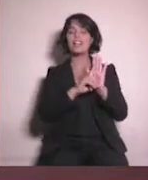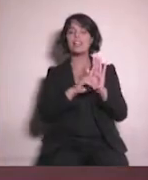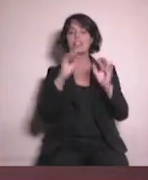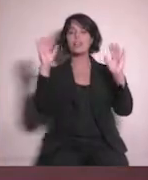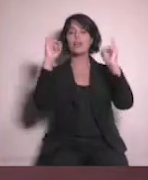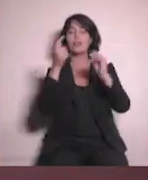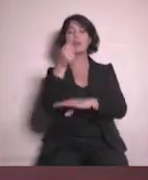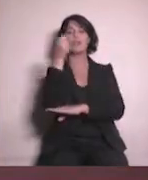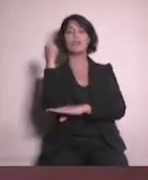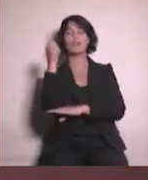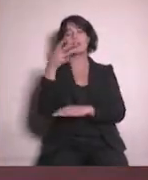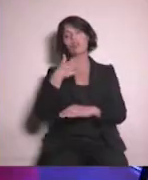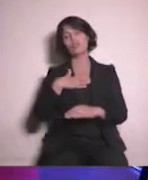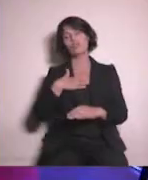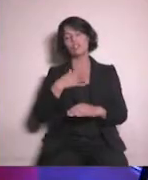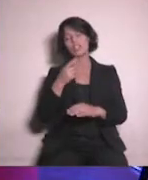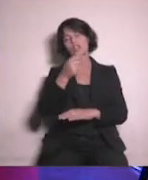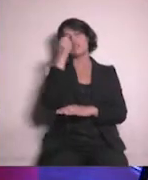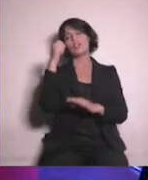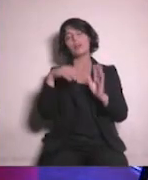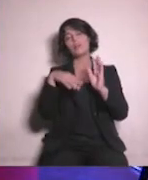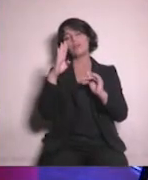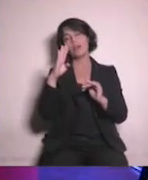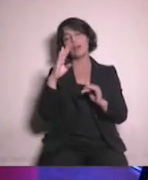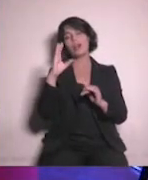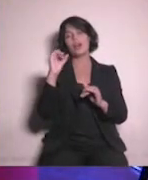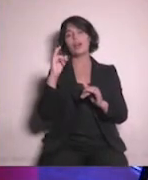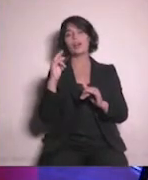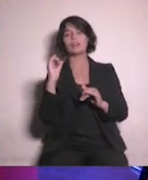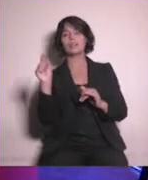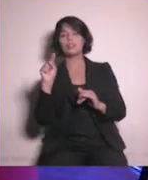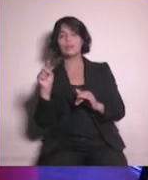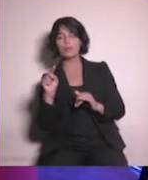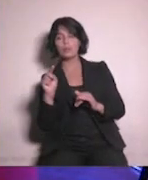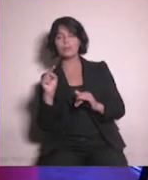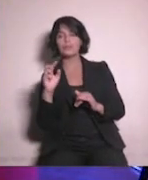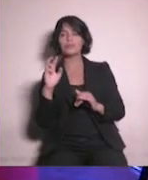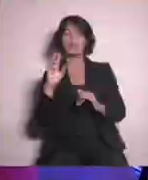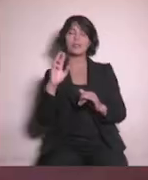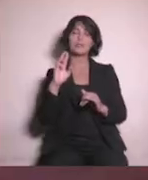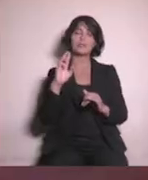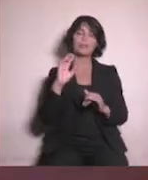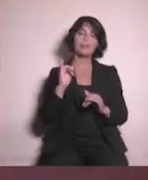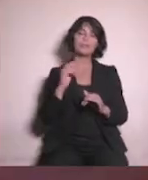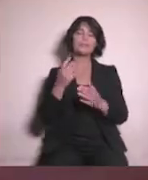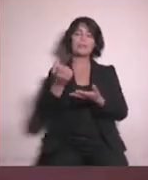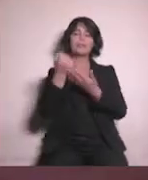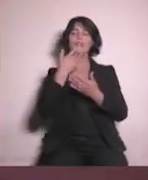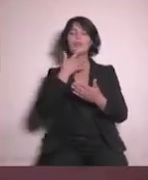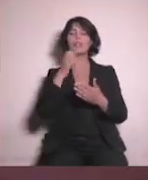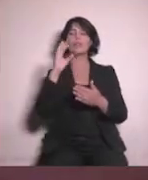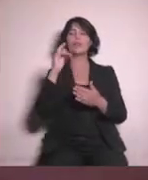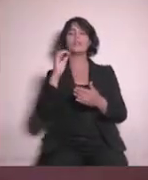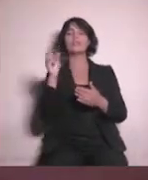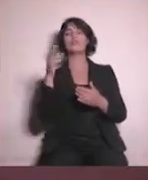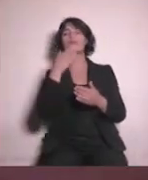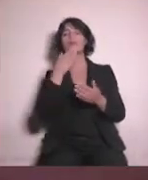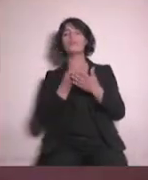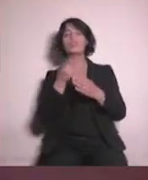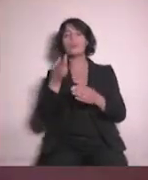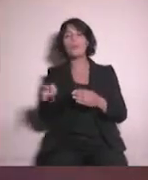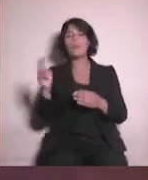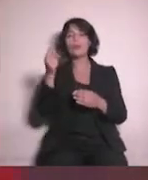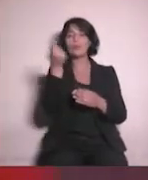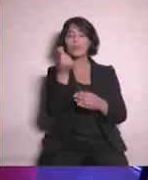cobrarnos. ¿Nos gustaría cobrar sobre activos? Sí. ¿Alinearía incluso más los objetivos? Sí, porque el día que los activos tienen buenos retornos,